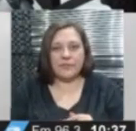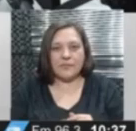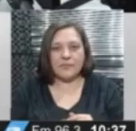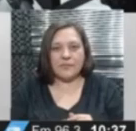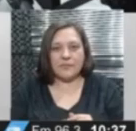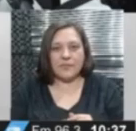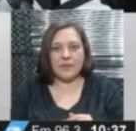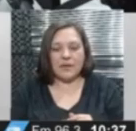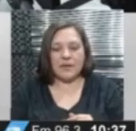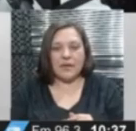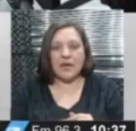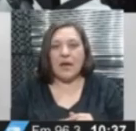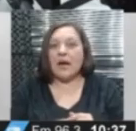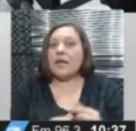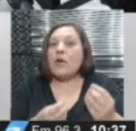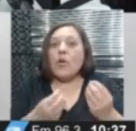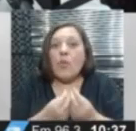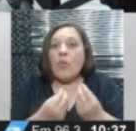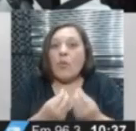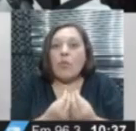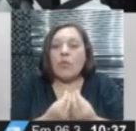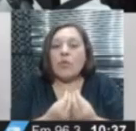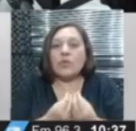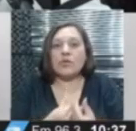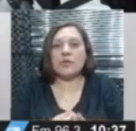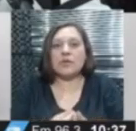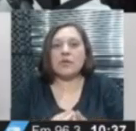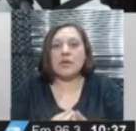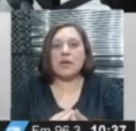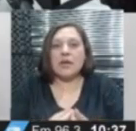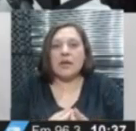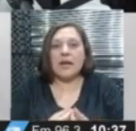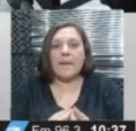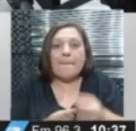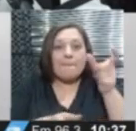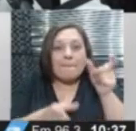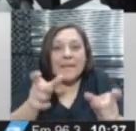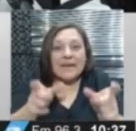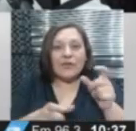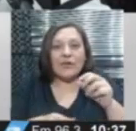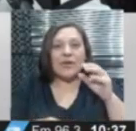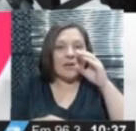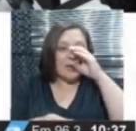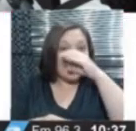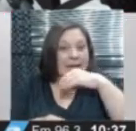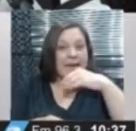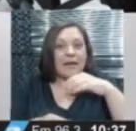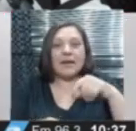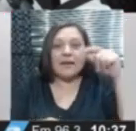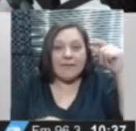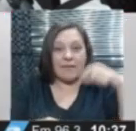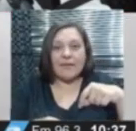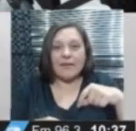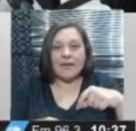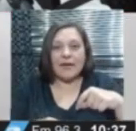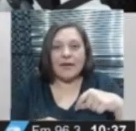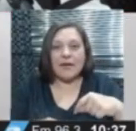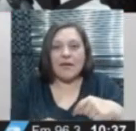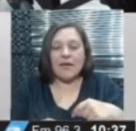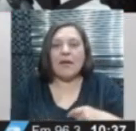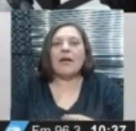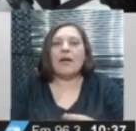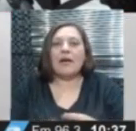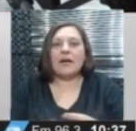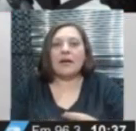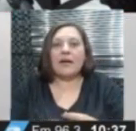están establecidos con su negocio Eso es parte también de la de lo que dec de lo que de los de los preceptos del